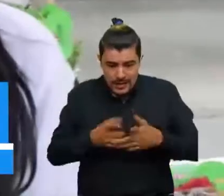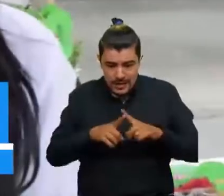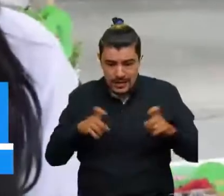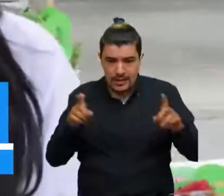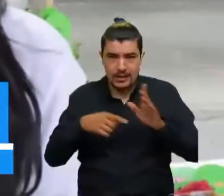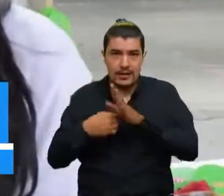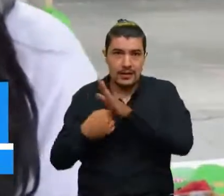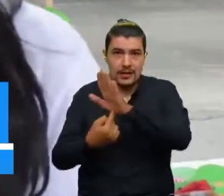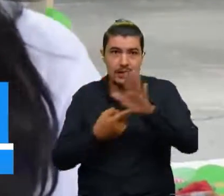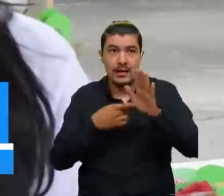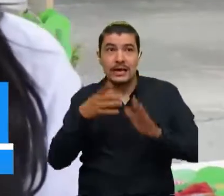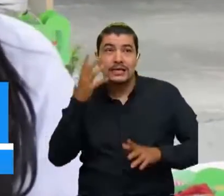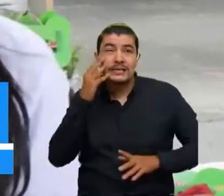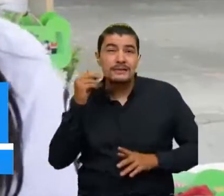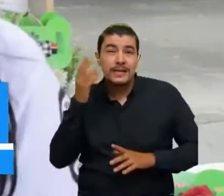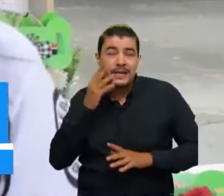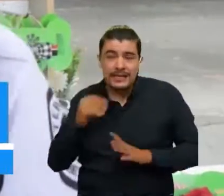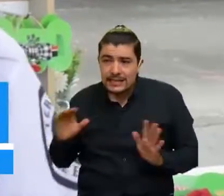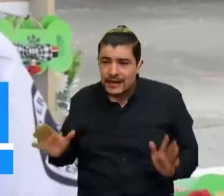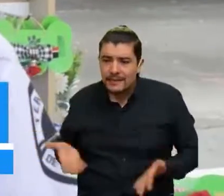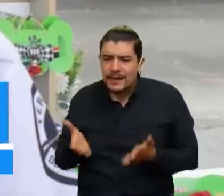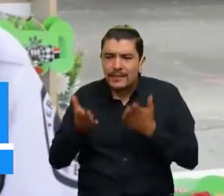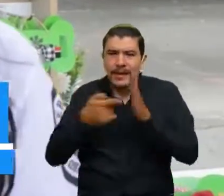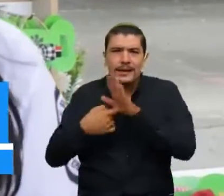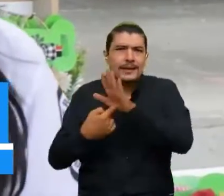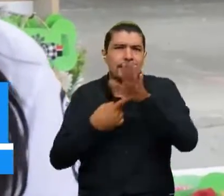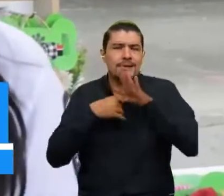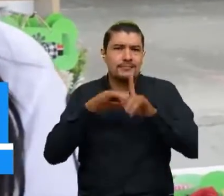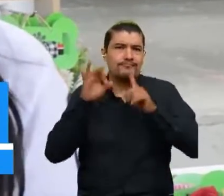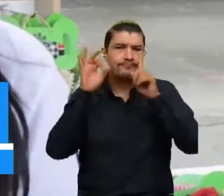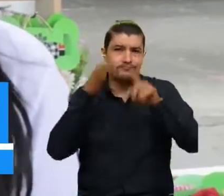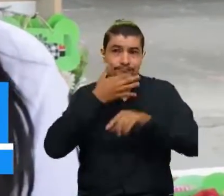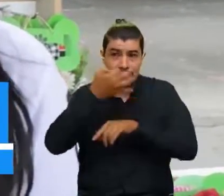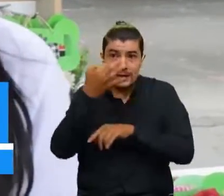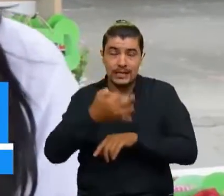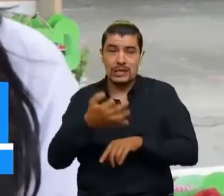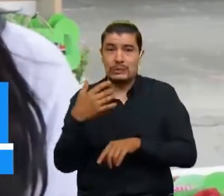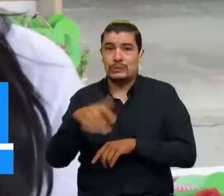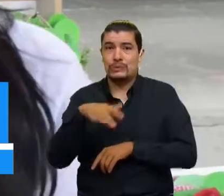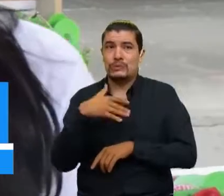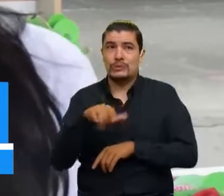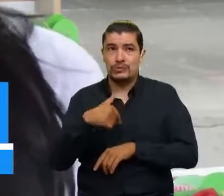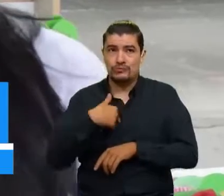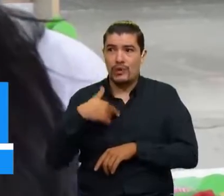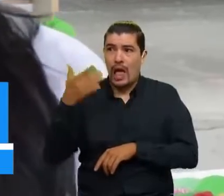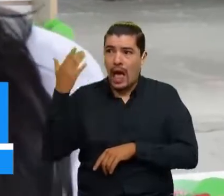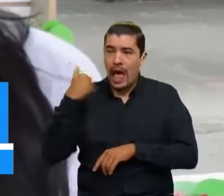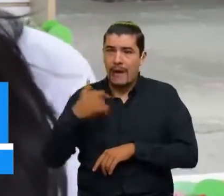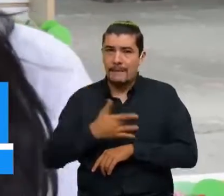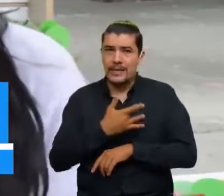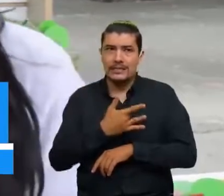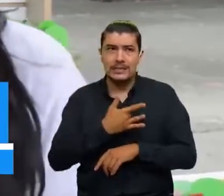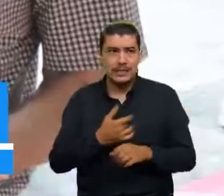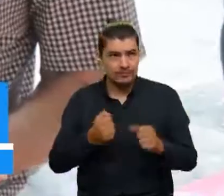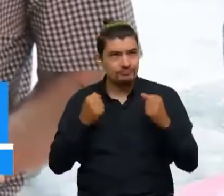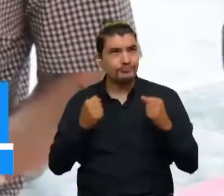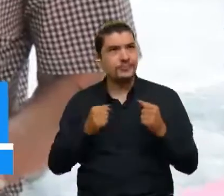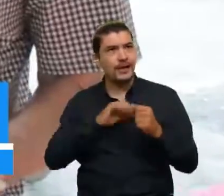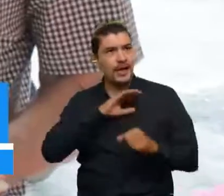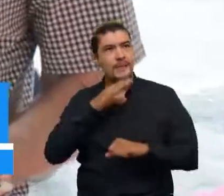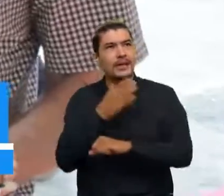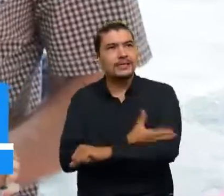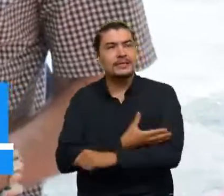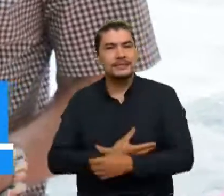mi experiencia con Emprendeland ha sido fabulosa, de verdad que me he sentido empoderada.